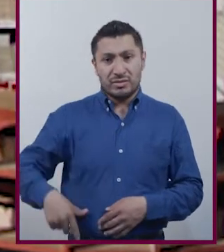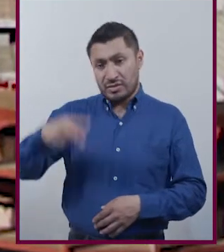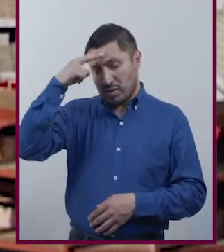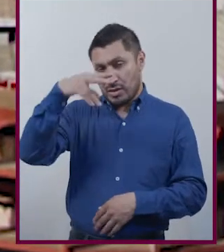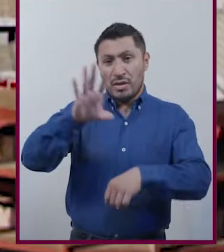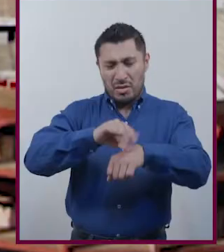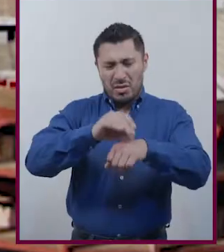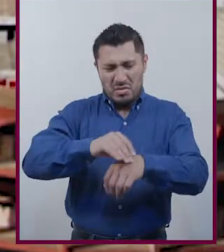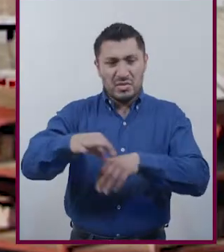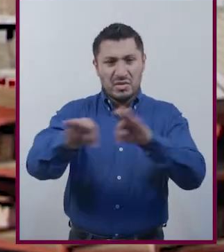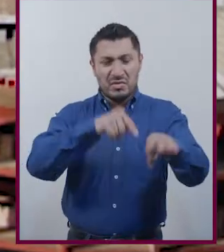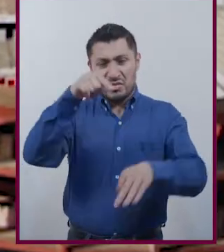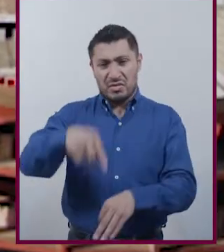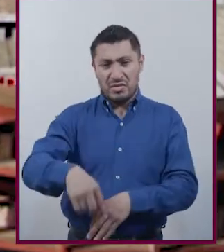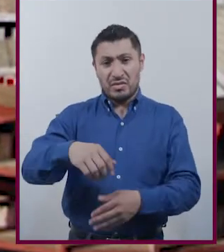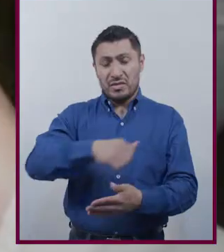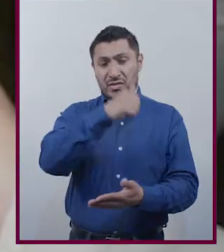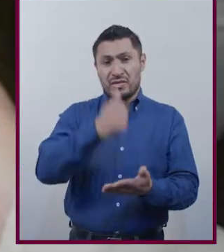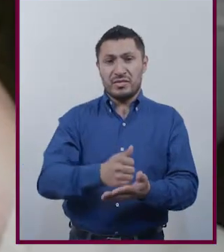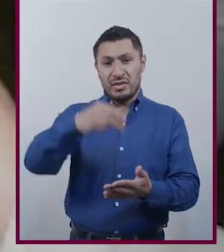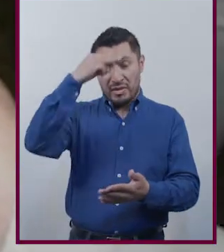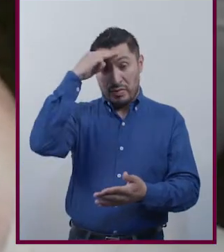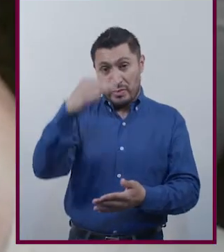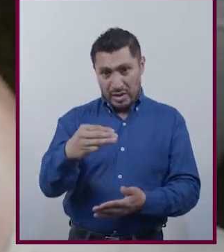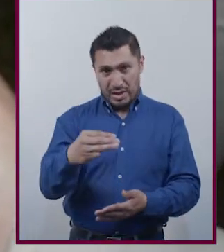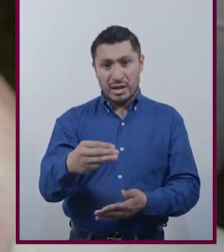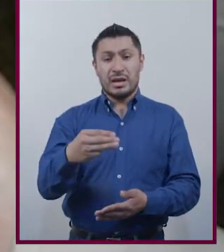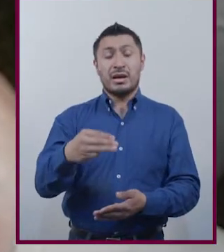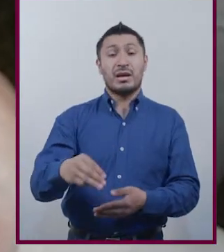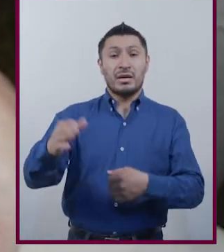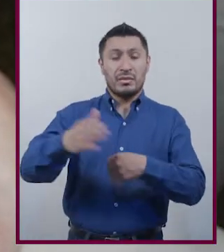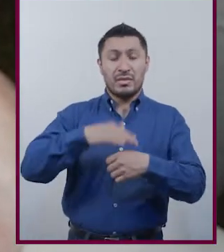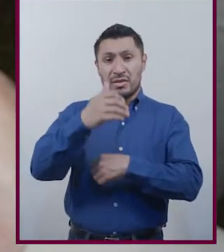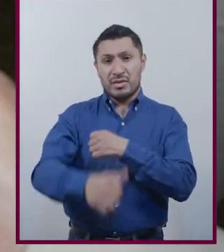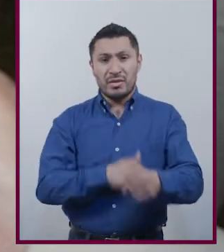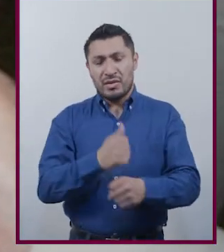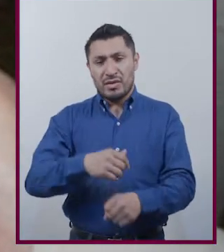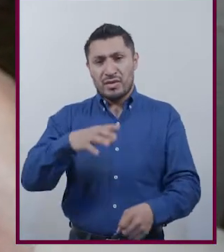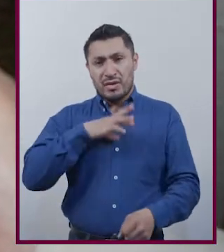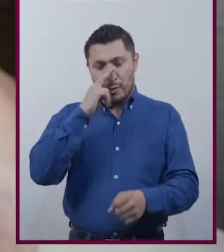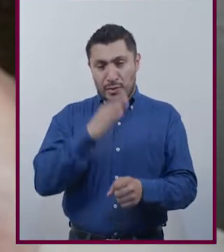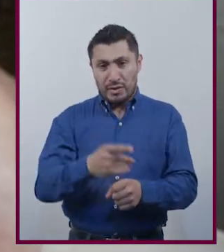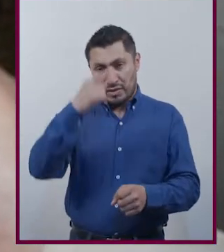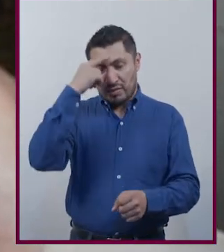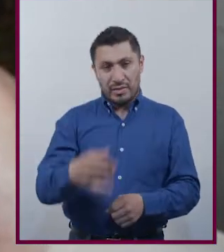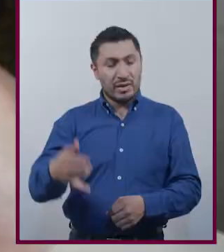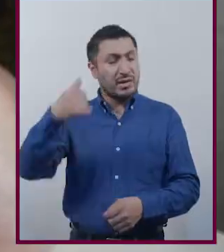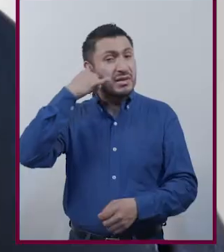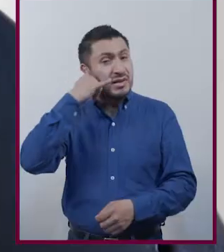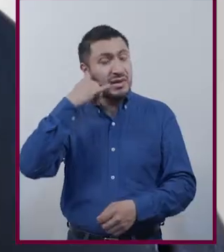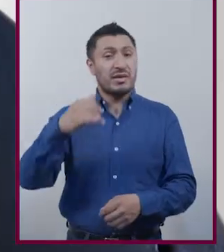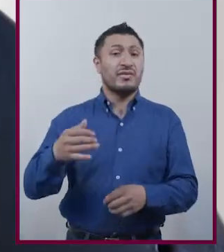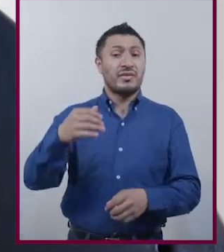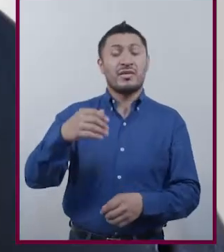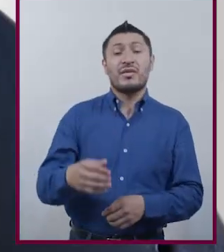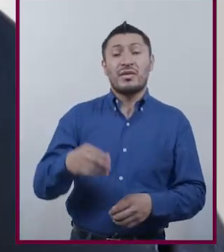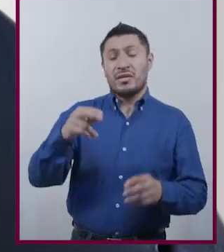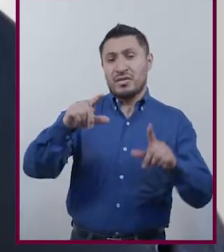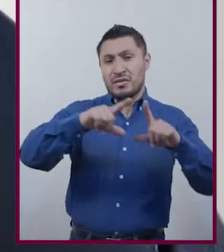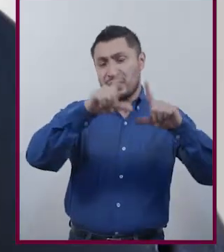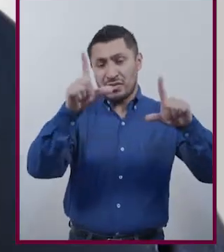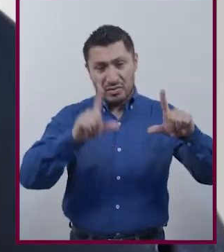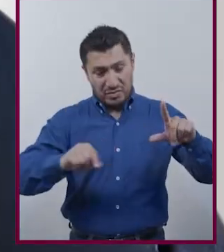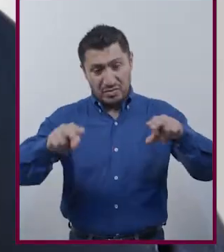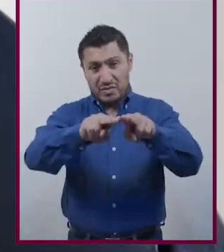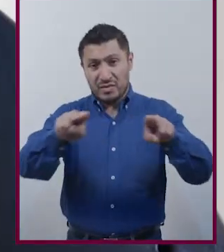autoriza a operar en la ciudad de Mexicali. Al año siguiente se le otorga la concesión para operar la telefonía celular a nivel nacional,